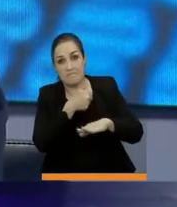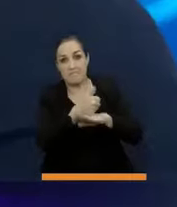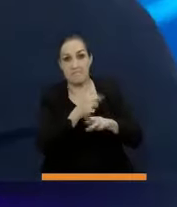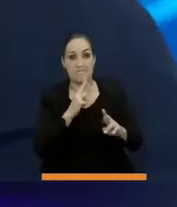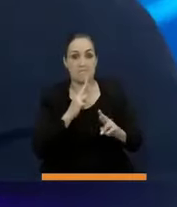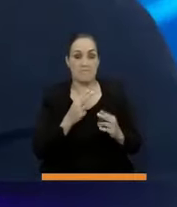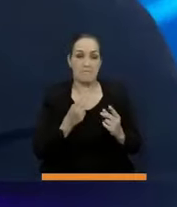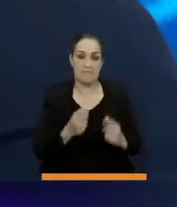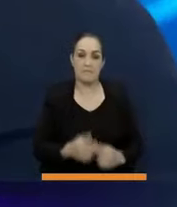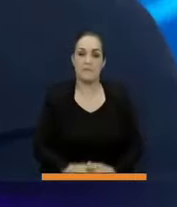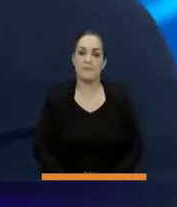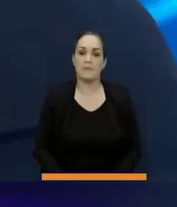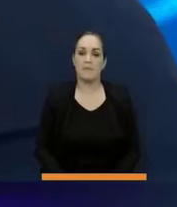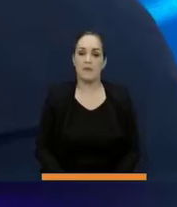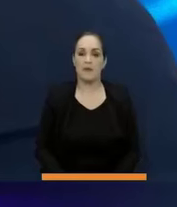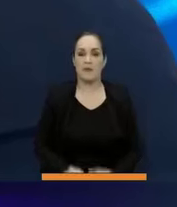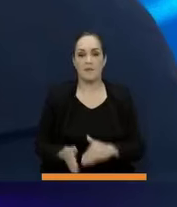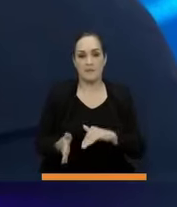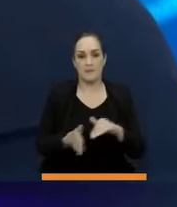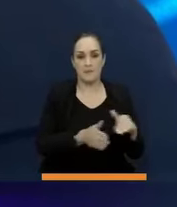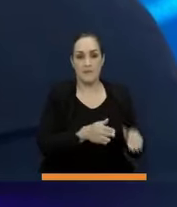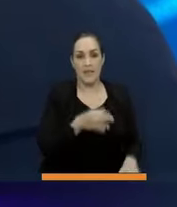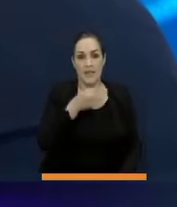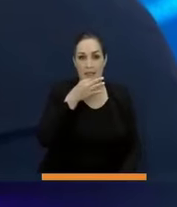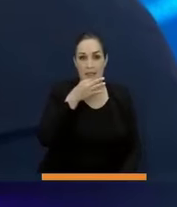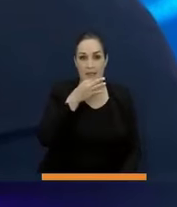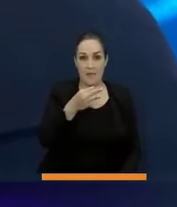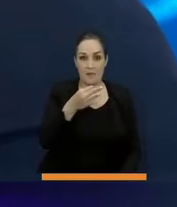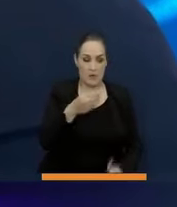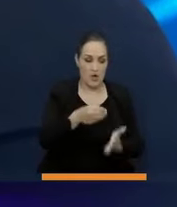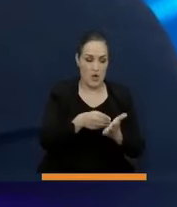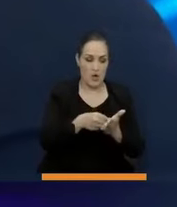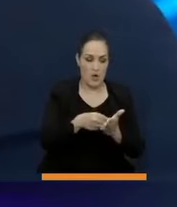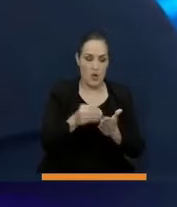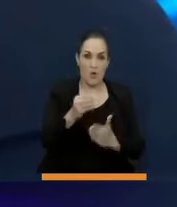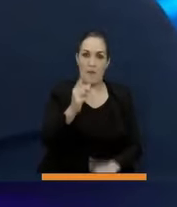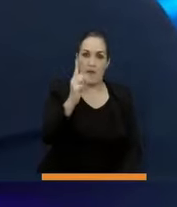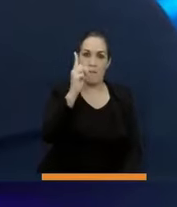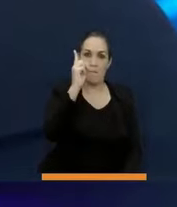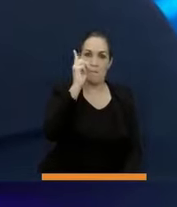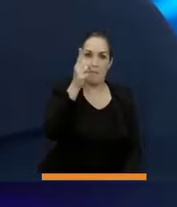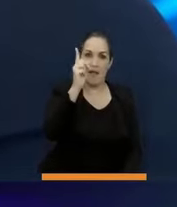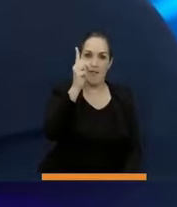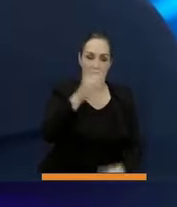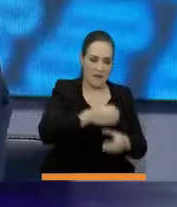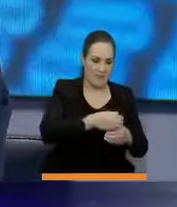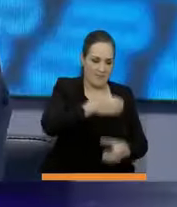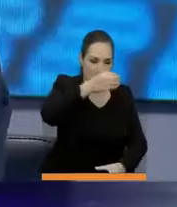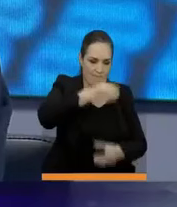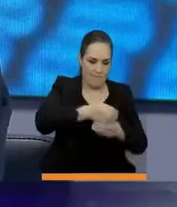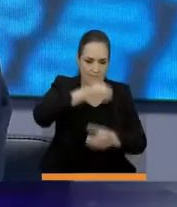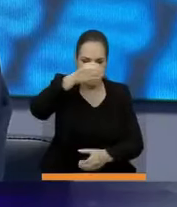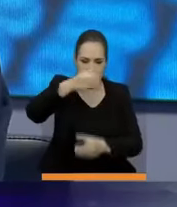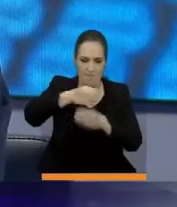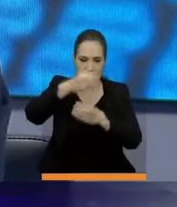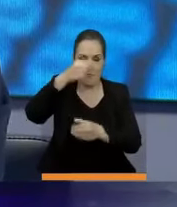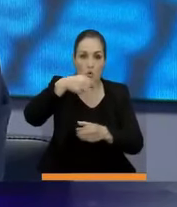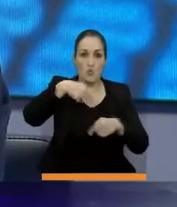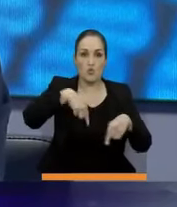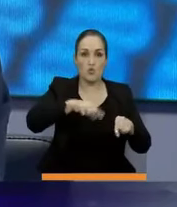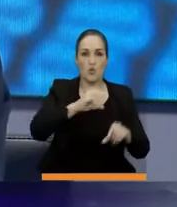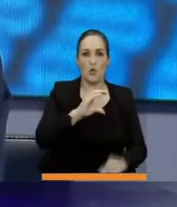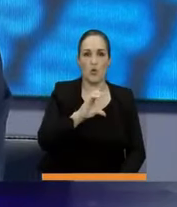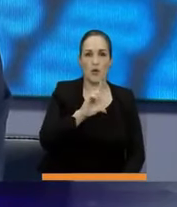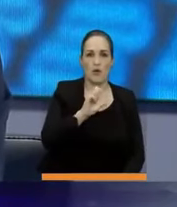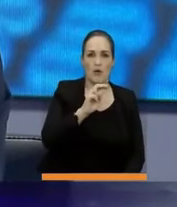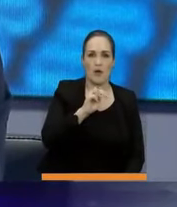resuelvan. Pasemos ahora a la denuncia de la compra de la madera al Clan del Golfo para reconstruir Providencia en el gobierno anterior. ¿Qué